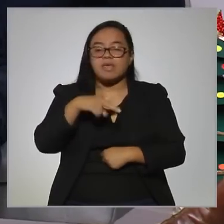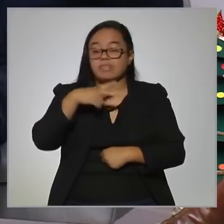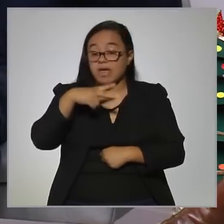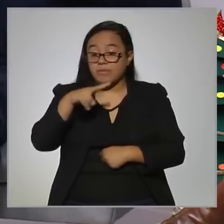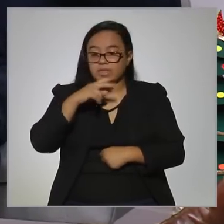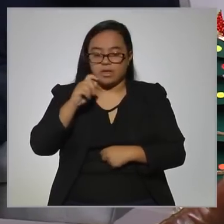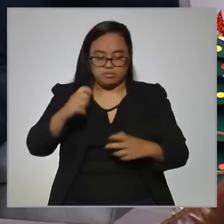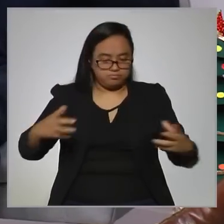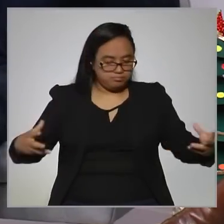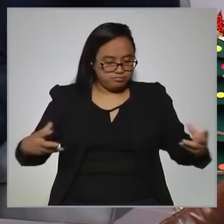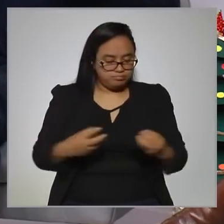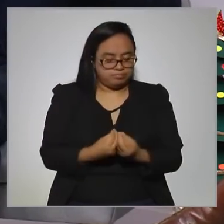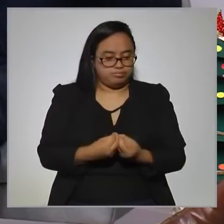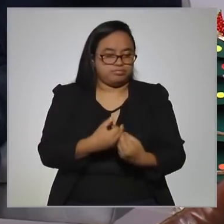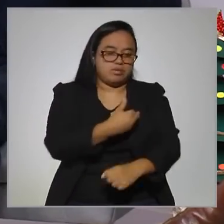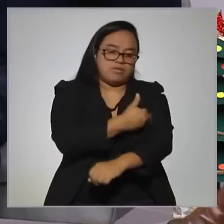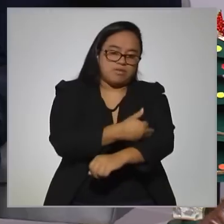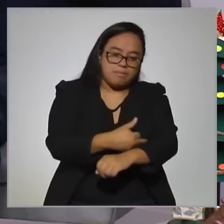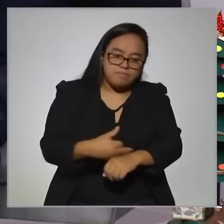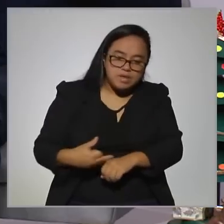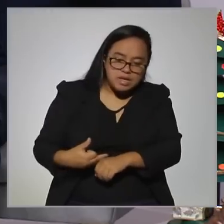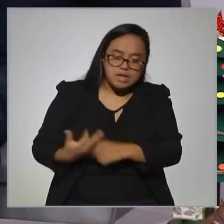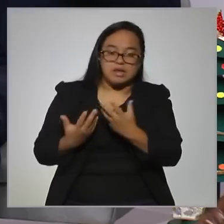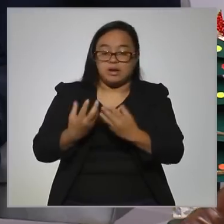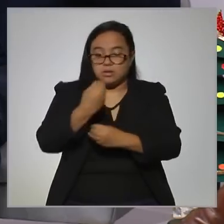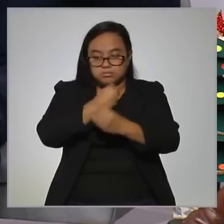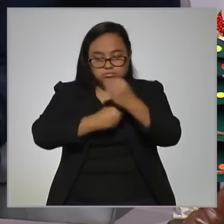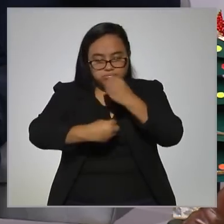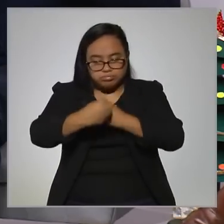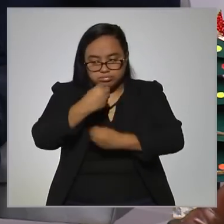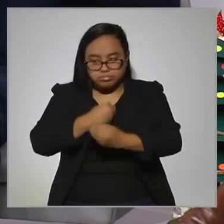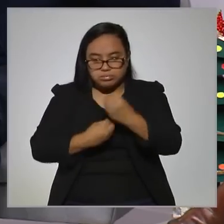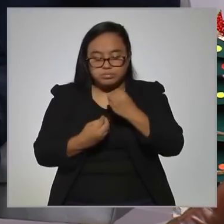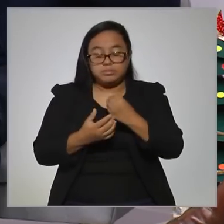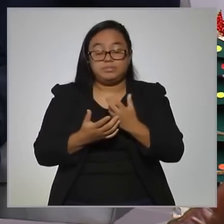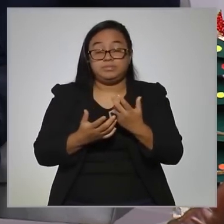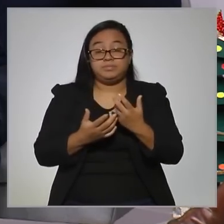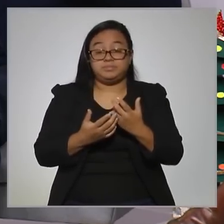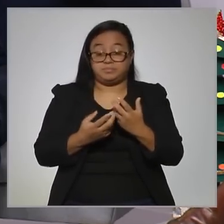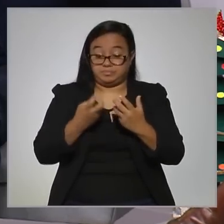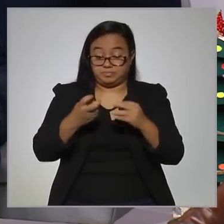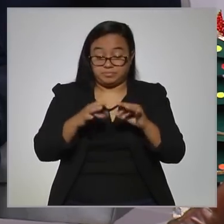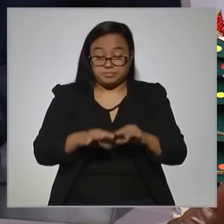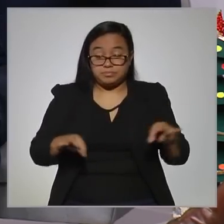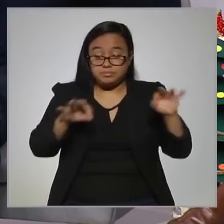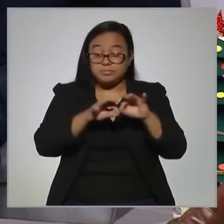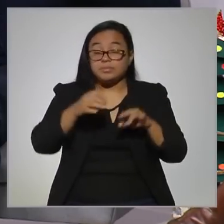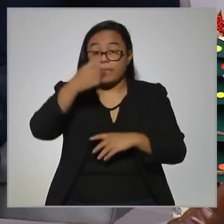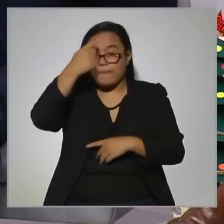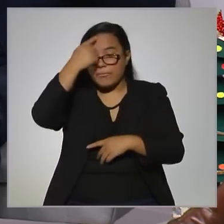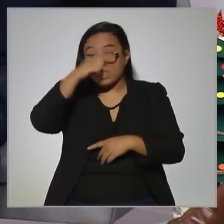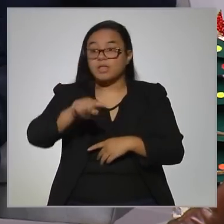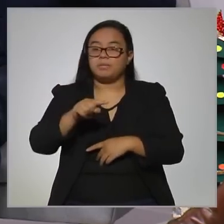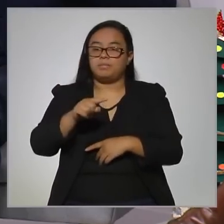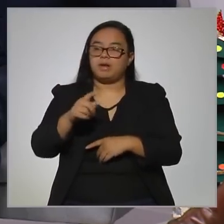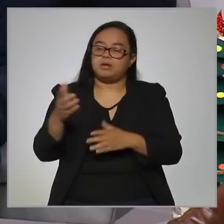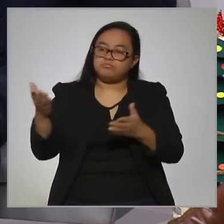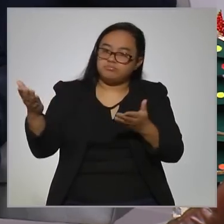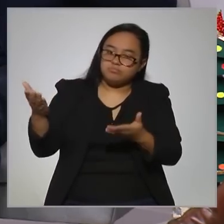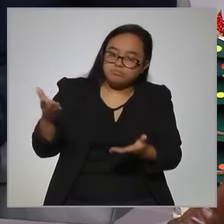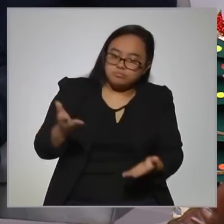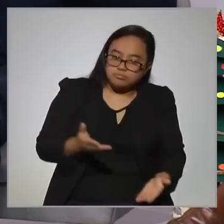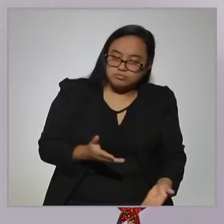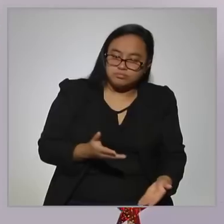se reunía la familia, donde la comida era, pues, esencial para recibir de alguna